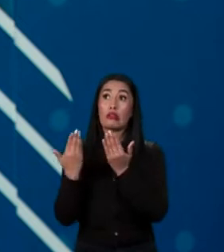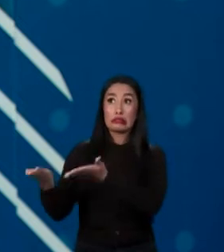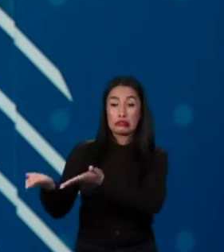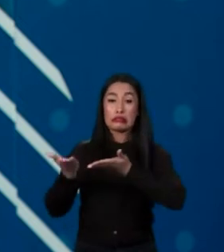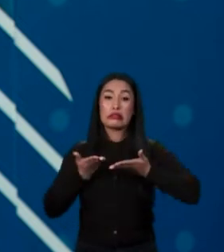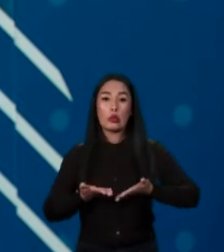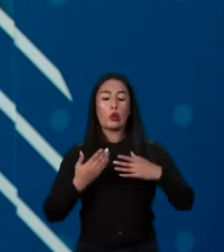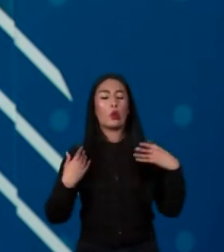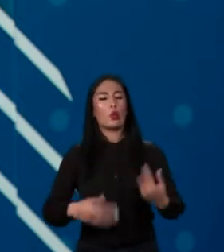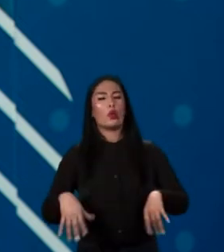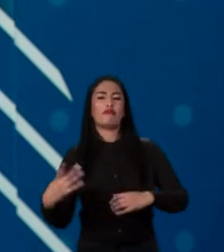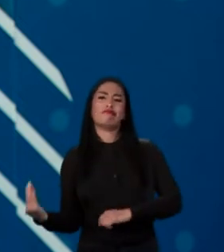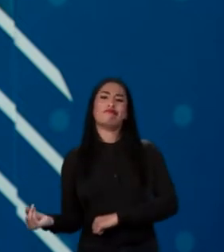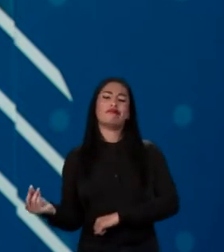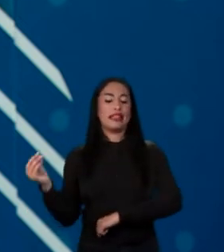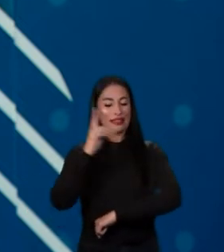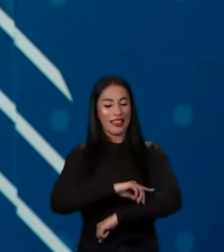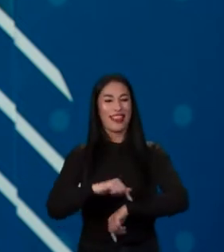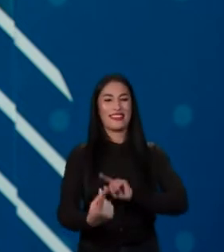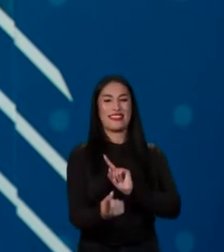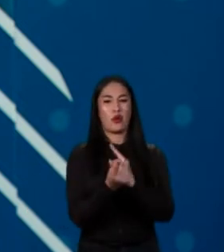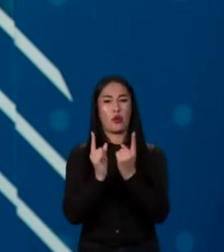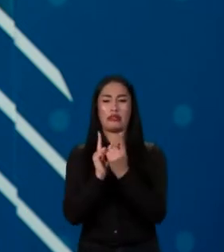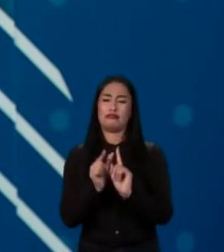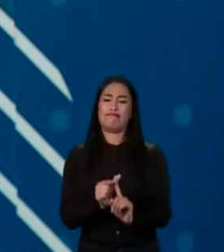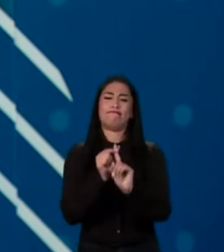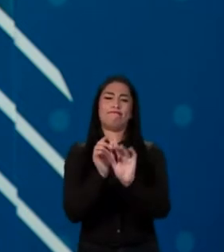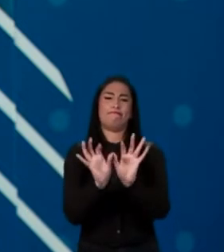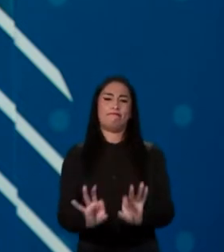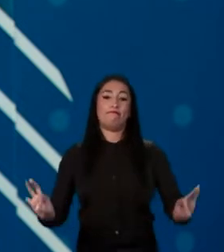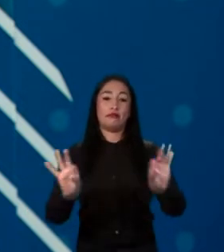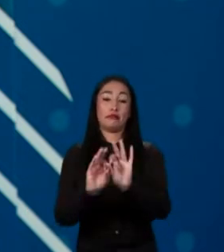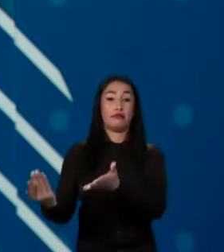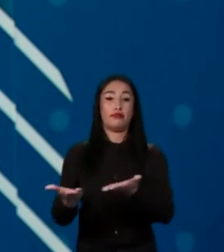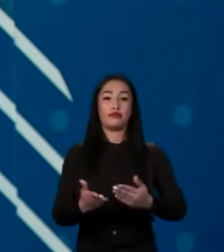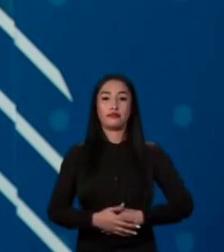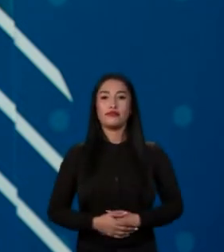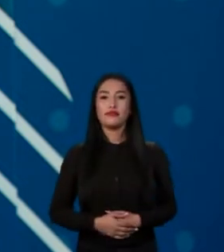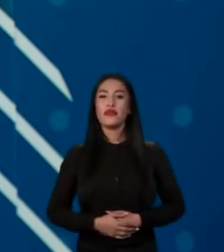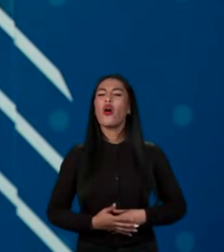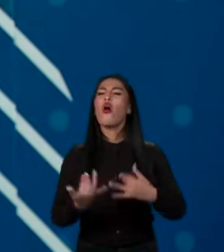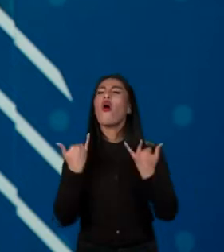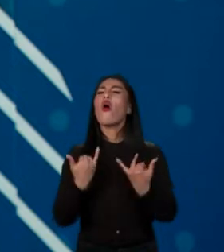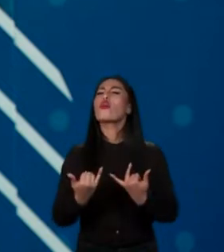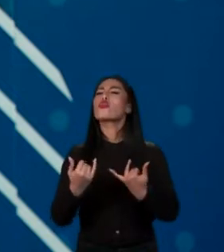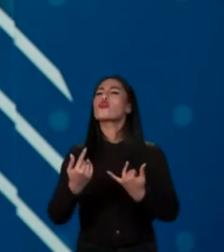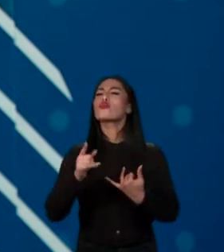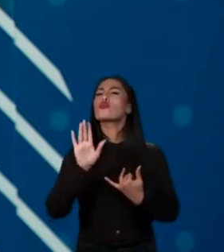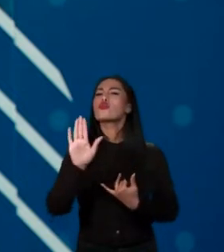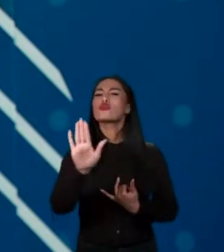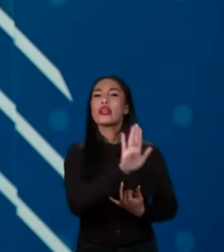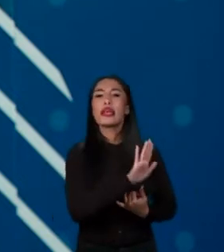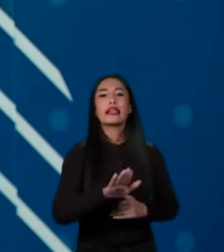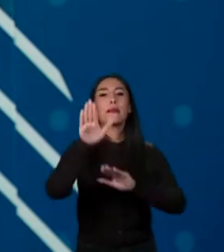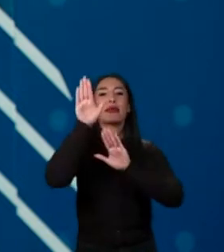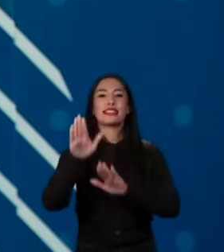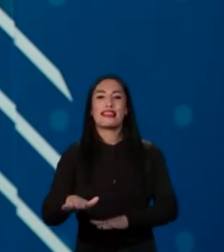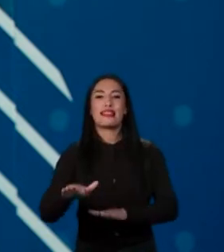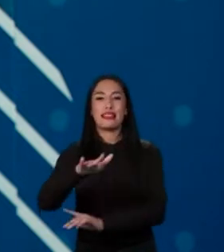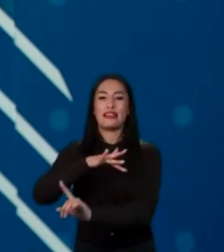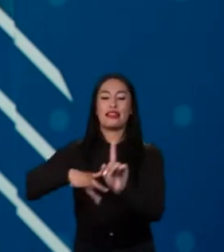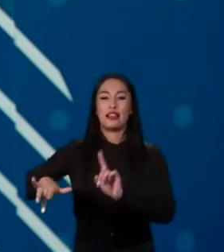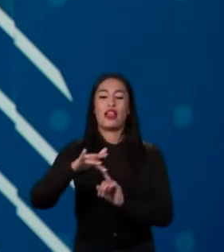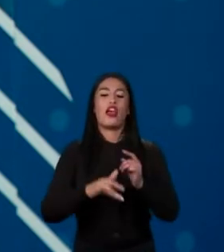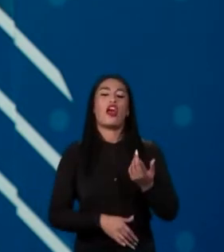encuentro hoy ustedes son las voces del sector rectorado ly director leonardo